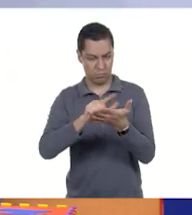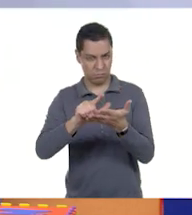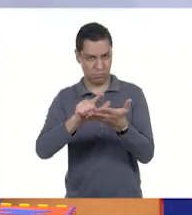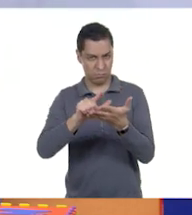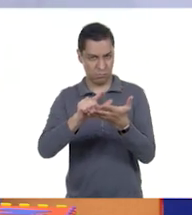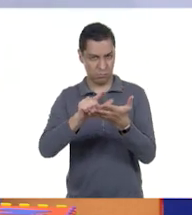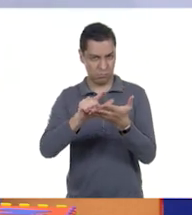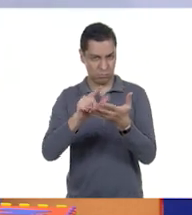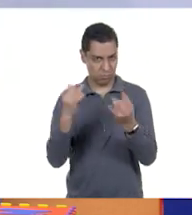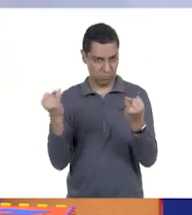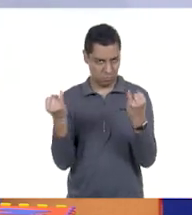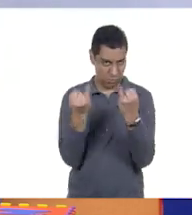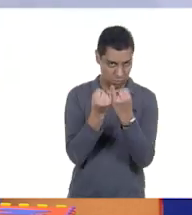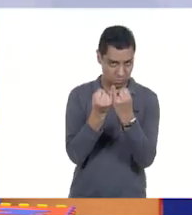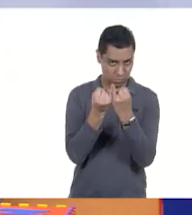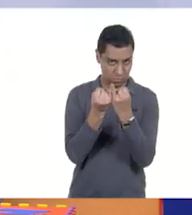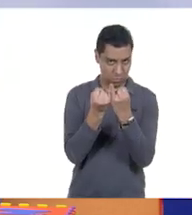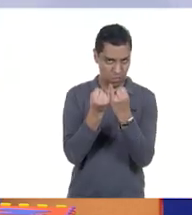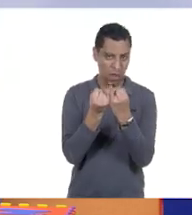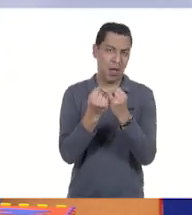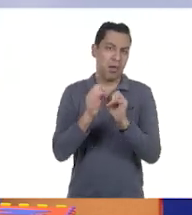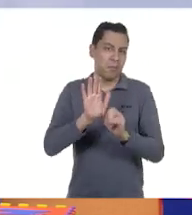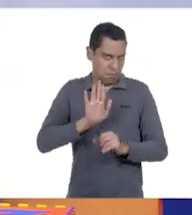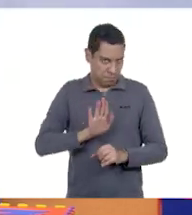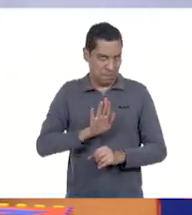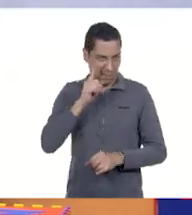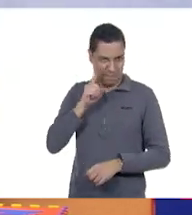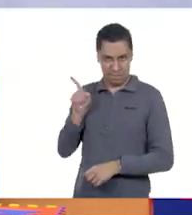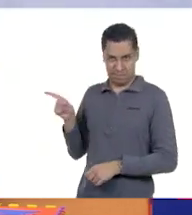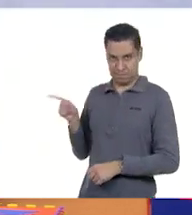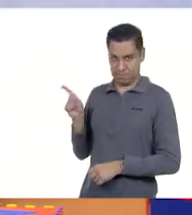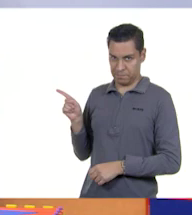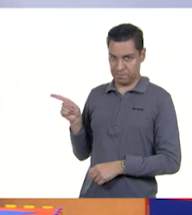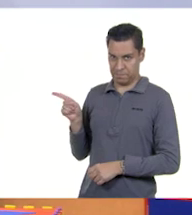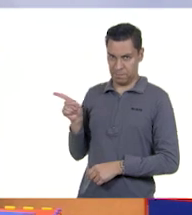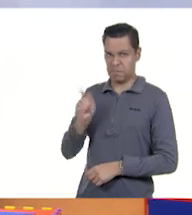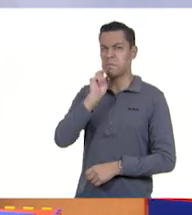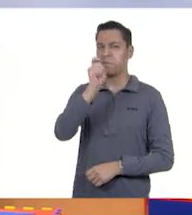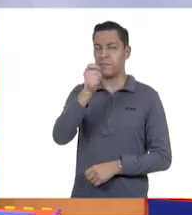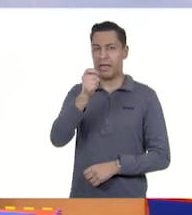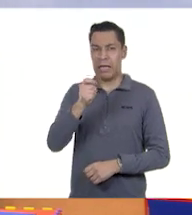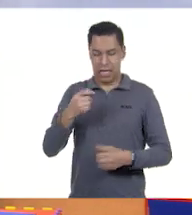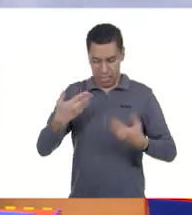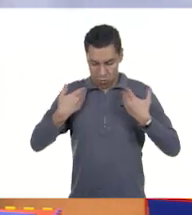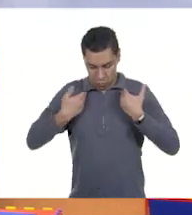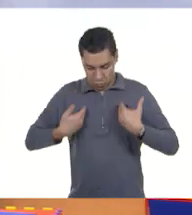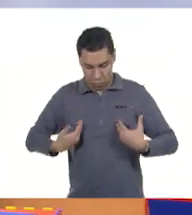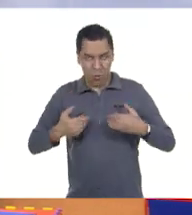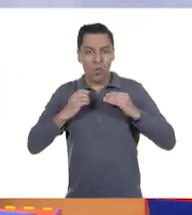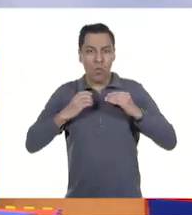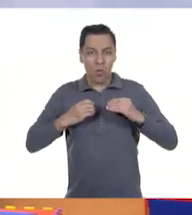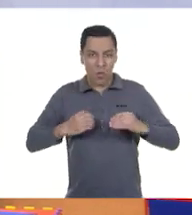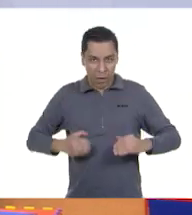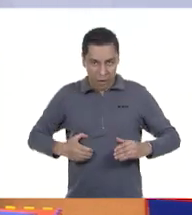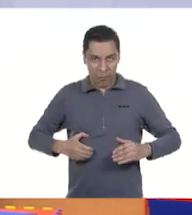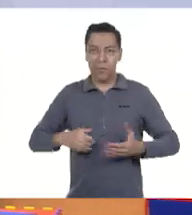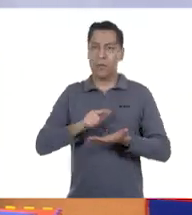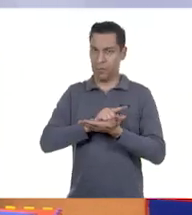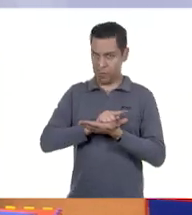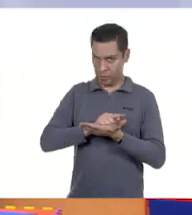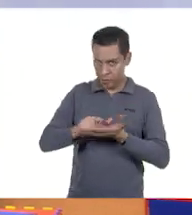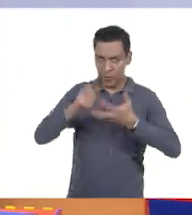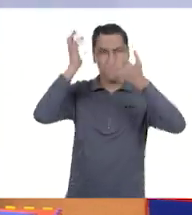algo parecido, pero no es lo mismo. La higiene se refiere al aseo y el cuidado del cuerpo humano. Es